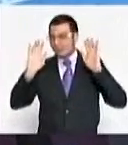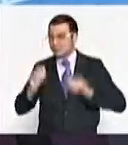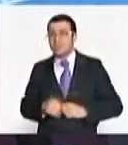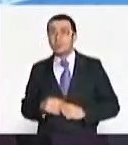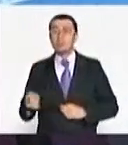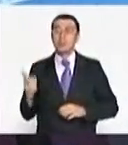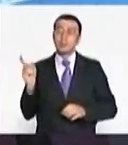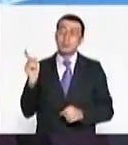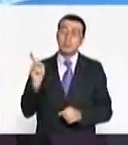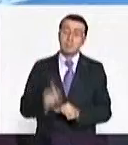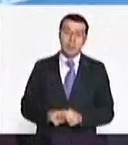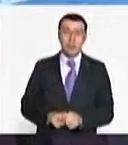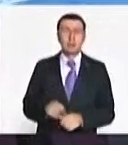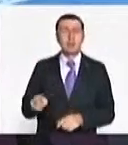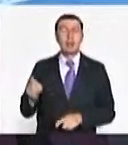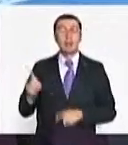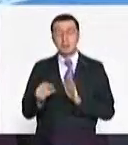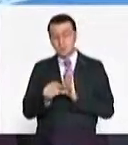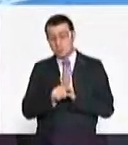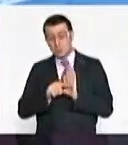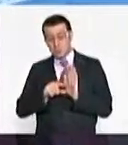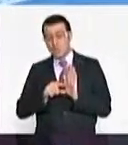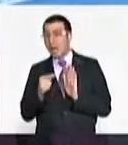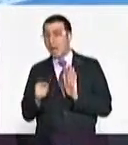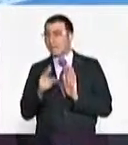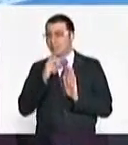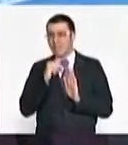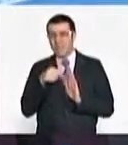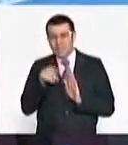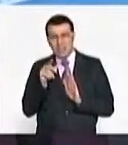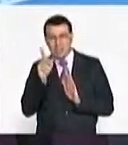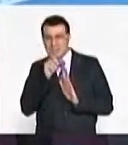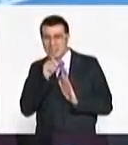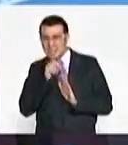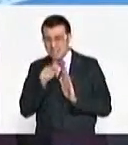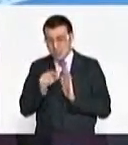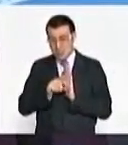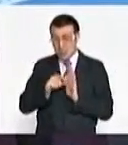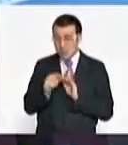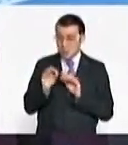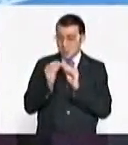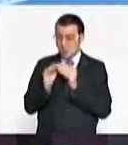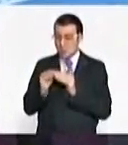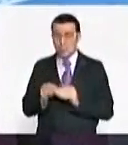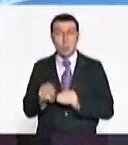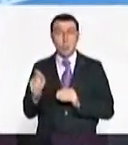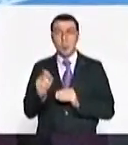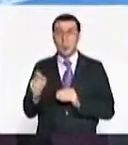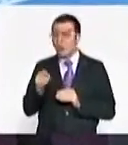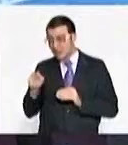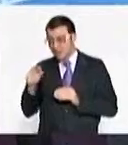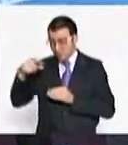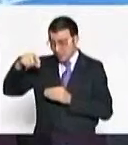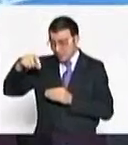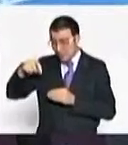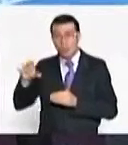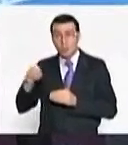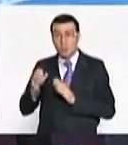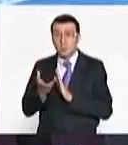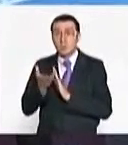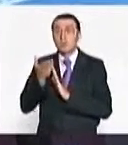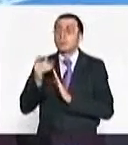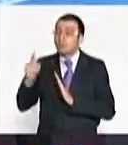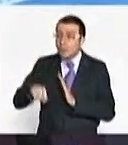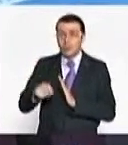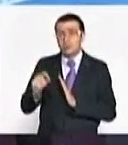veces en la etiqueta cosas que no tiene el producto, mentir o colocar dosis menores o mayores de lo que el producto debería